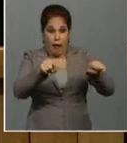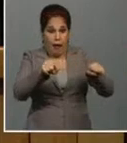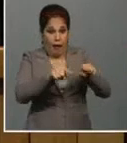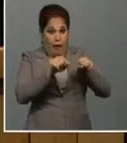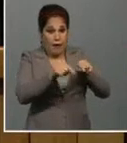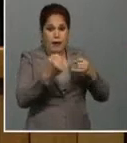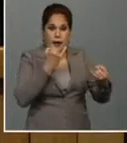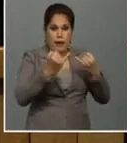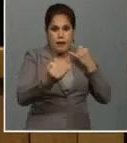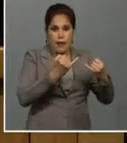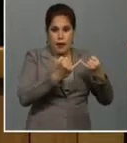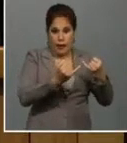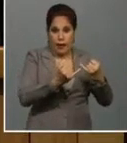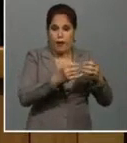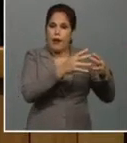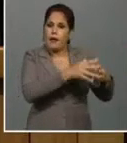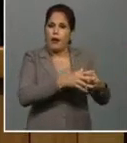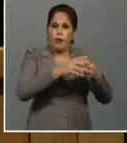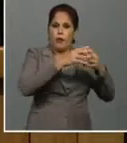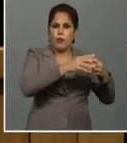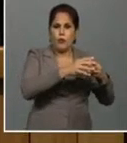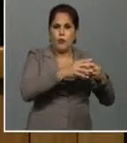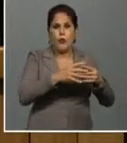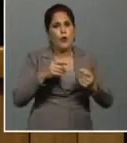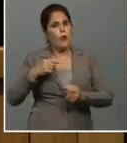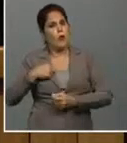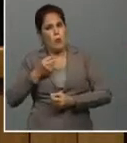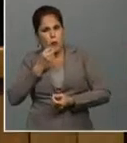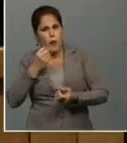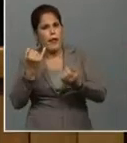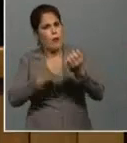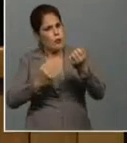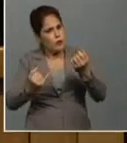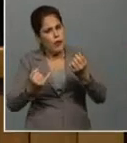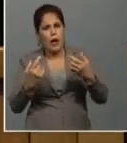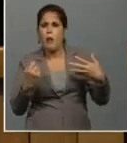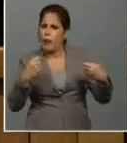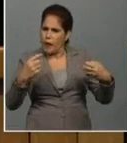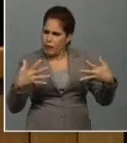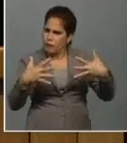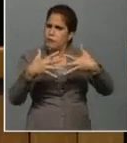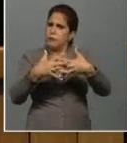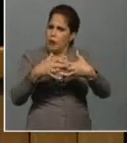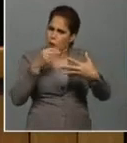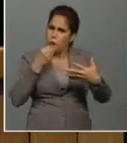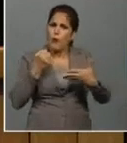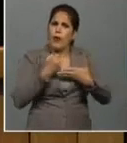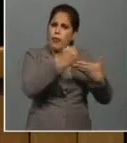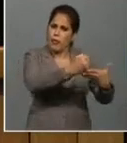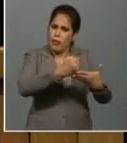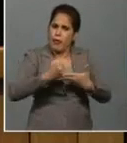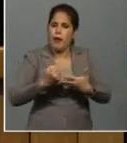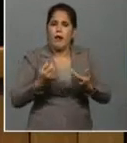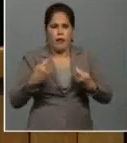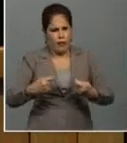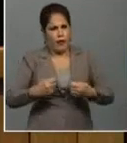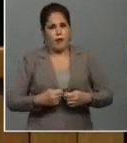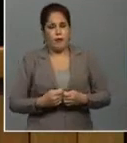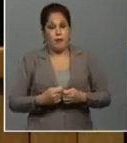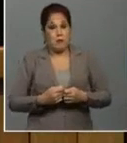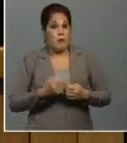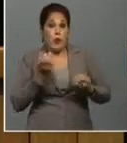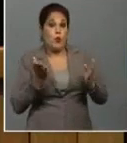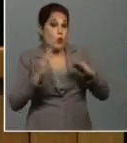las que el interés de ambos pueblos y el beneficio mutuo justificarían explorar las posibilidades de cooperación bilateral si